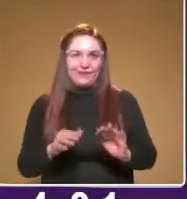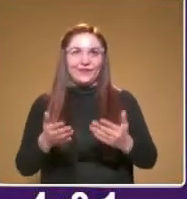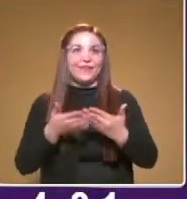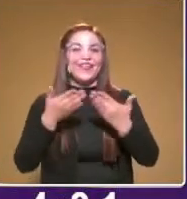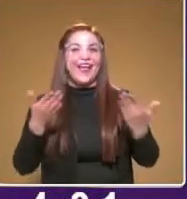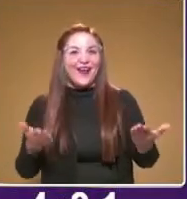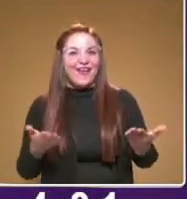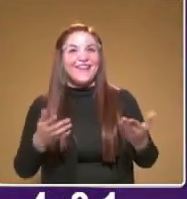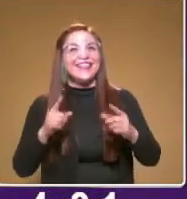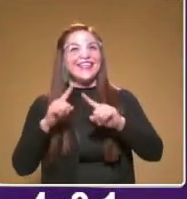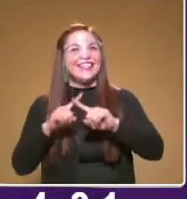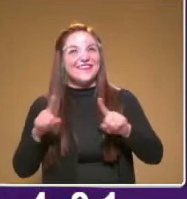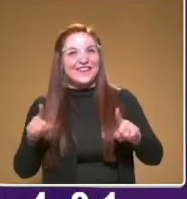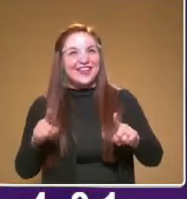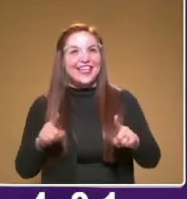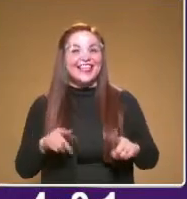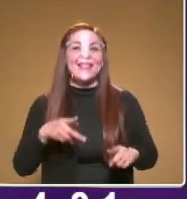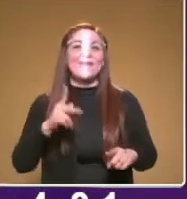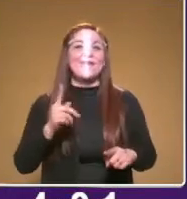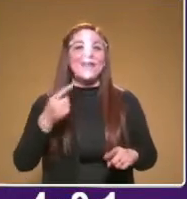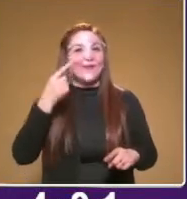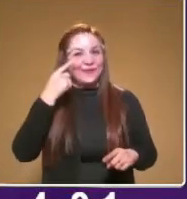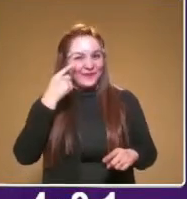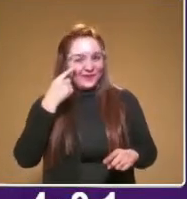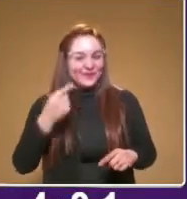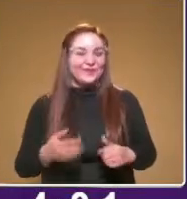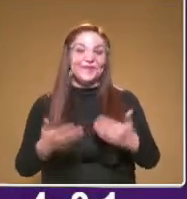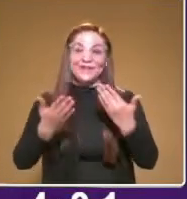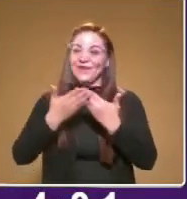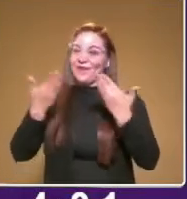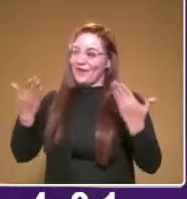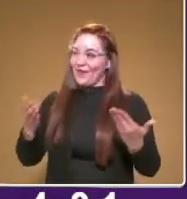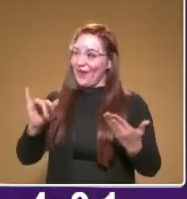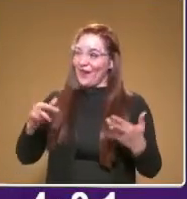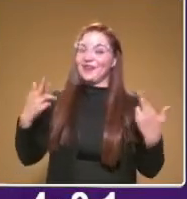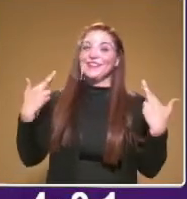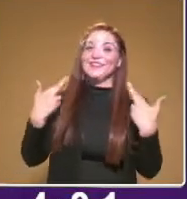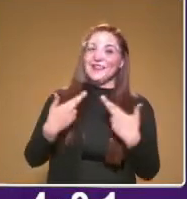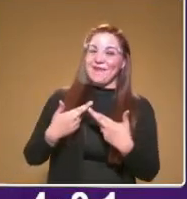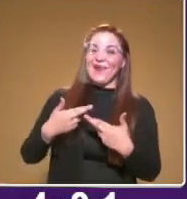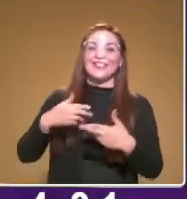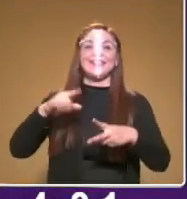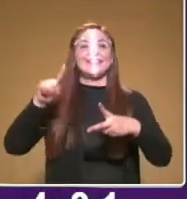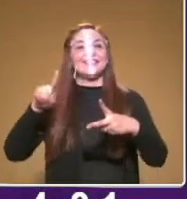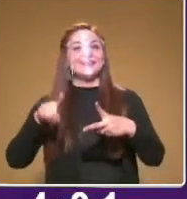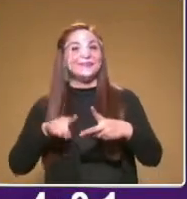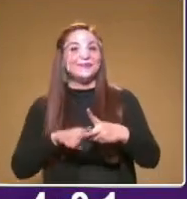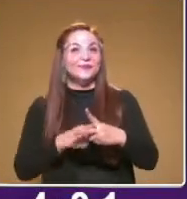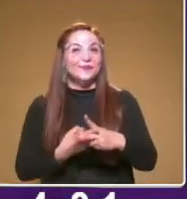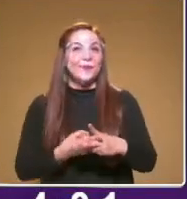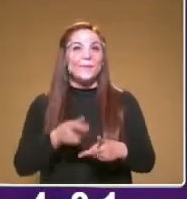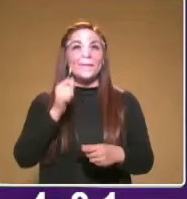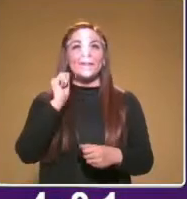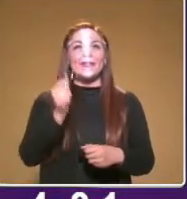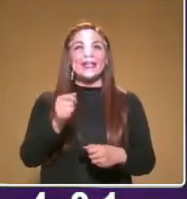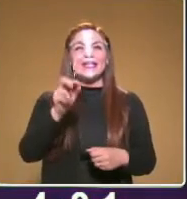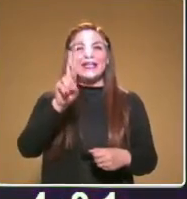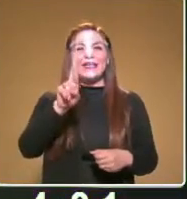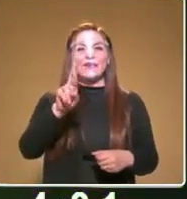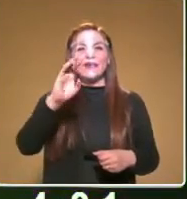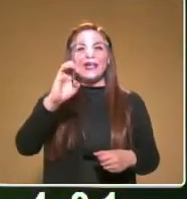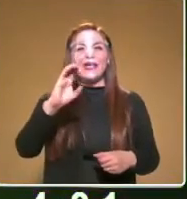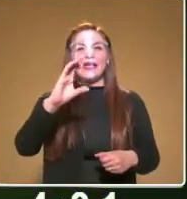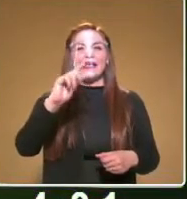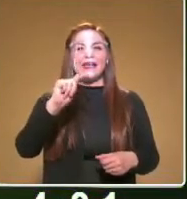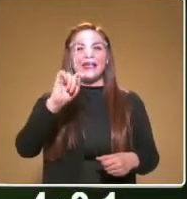de la mano con nosotros. Pero ahora sí, maestra, vamos a empezar, ahí sí nos apoyan en pantalla. ¿Qué es una retícula, maestra? Porque